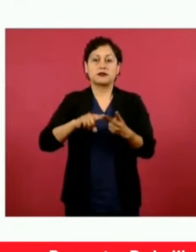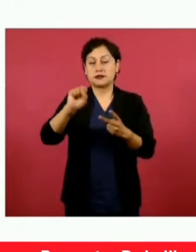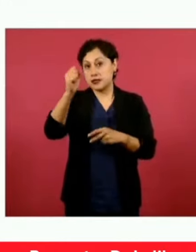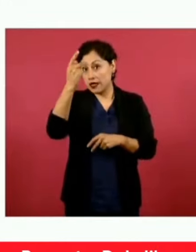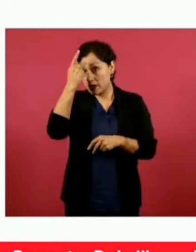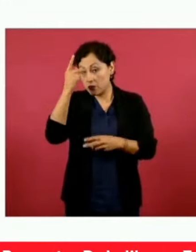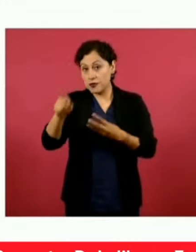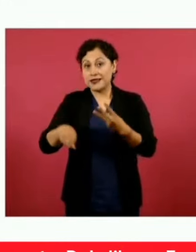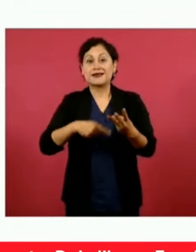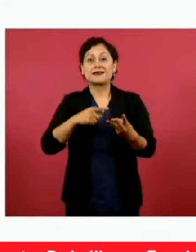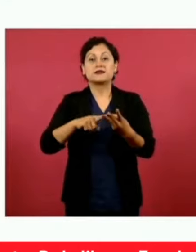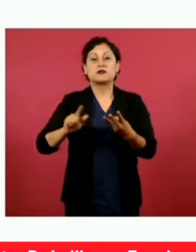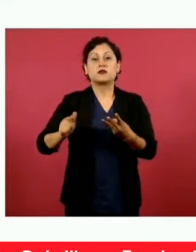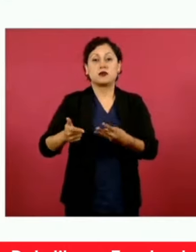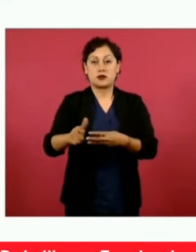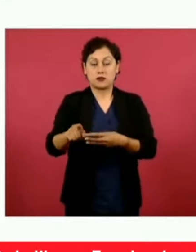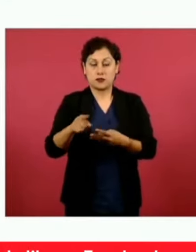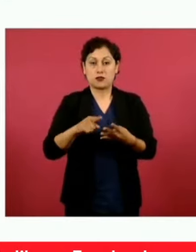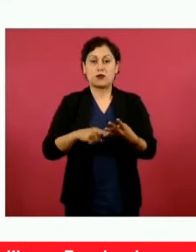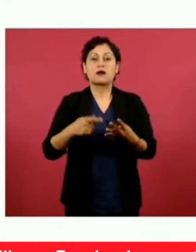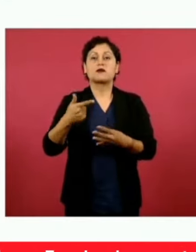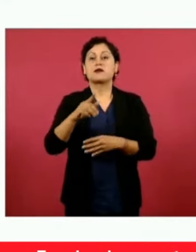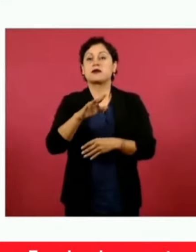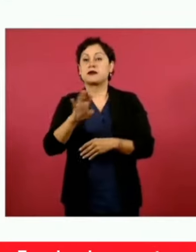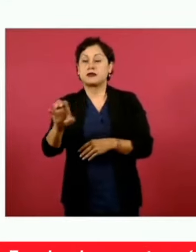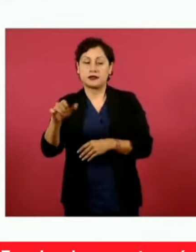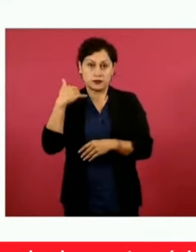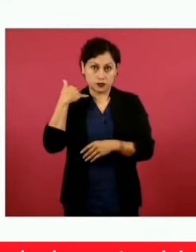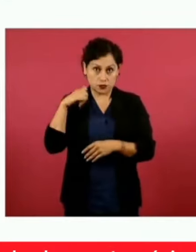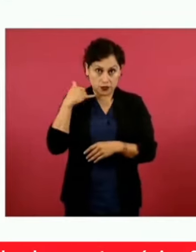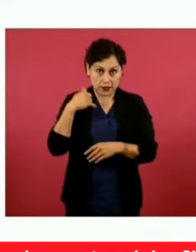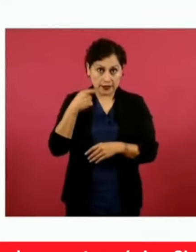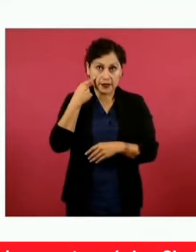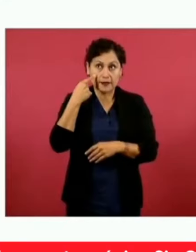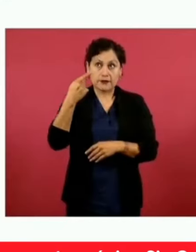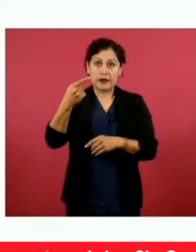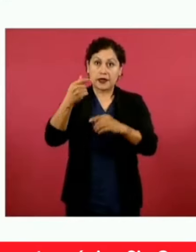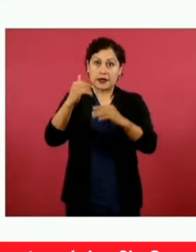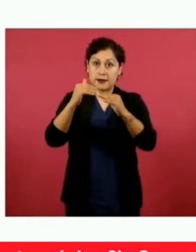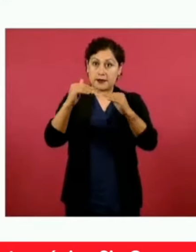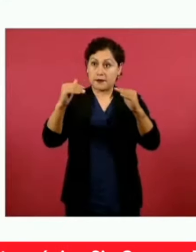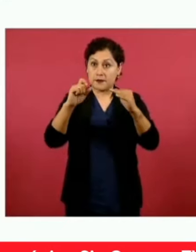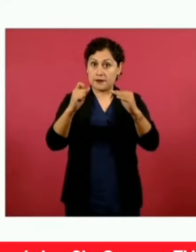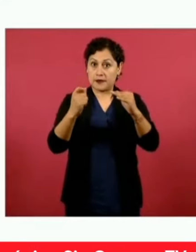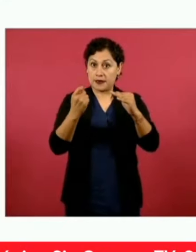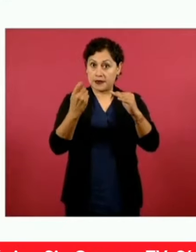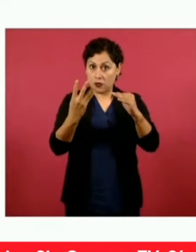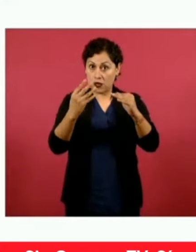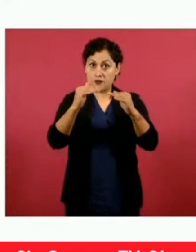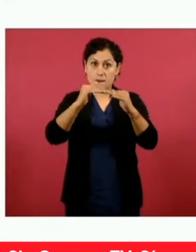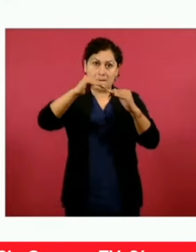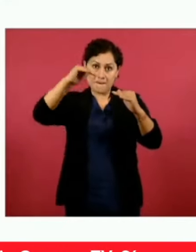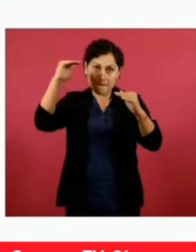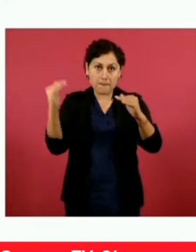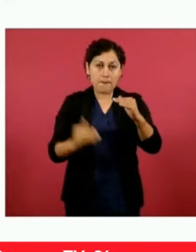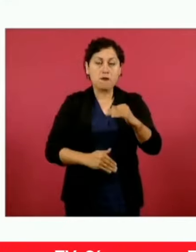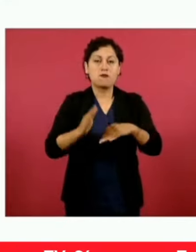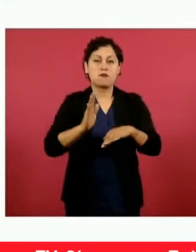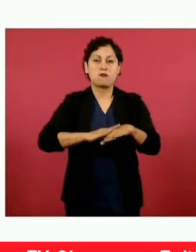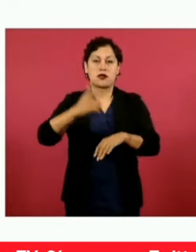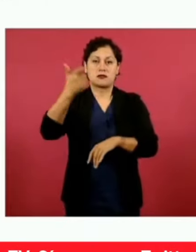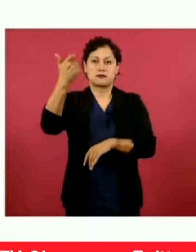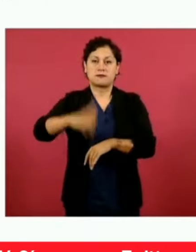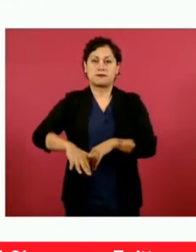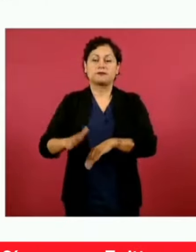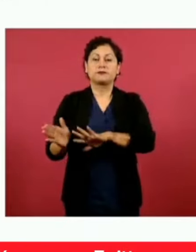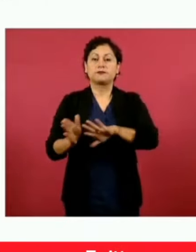en Celaya, Guanajuato, G500 en Mérida, Yucatán, precios por debajo de los 24 pesos. Pasando ahora